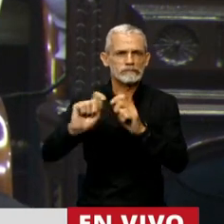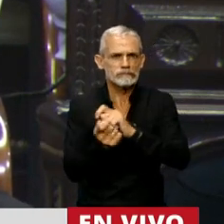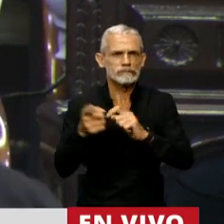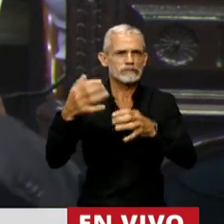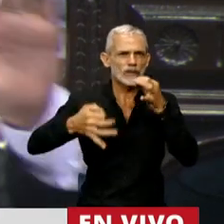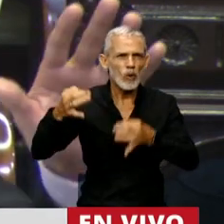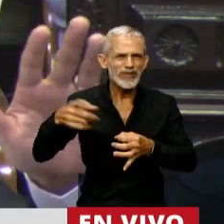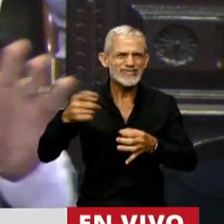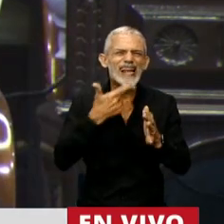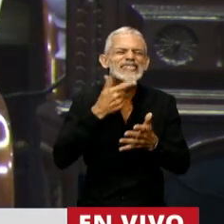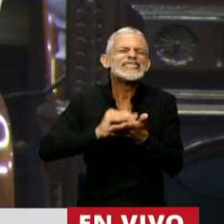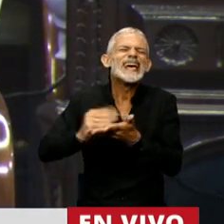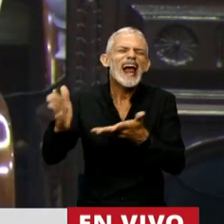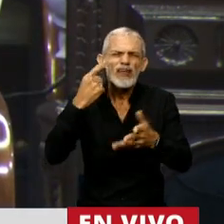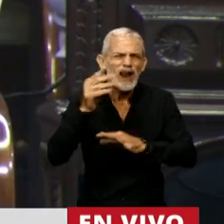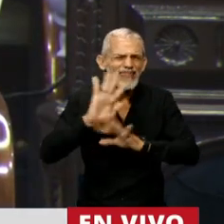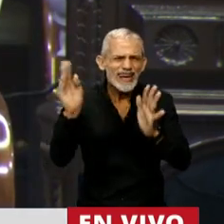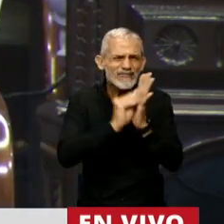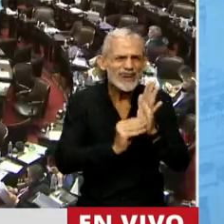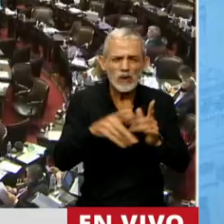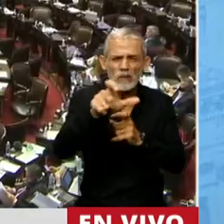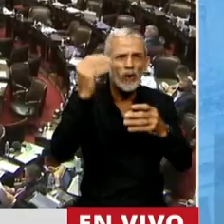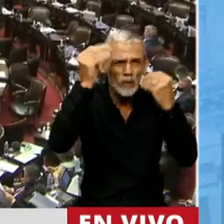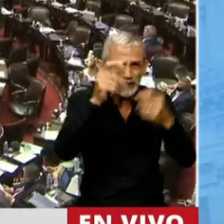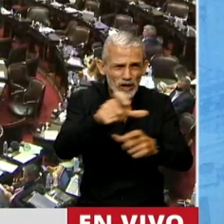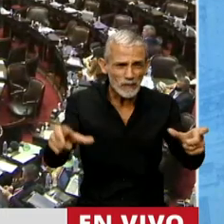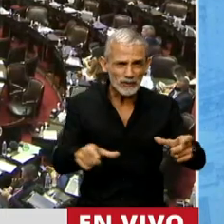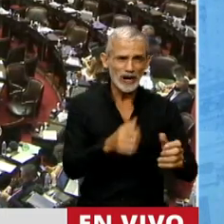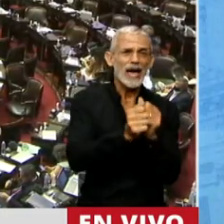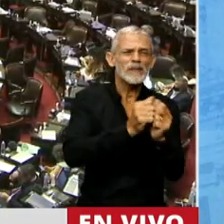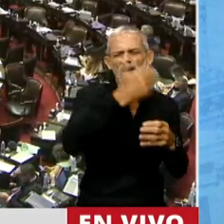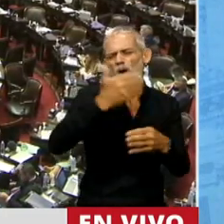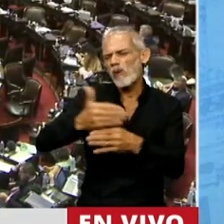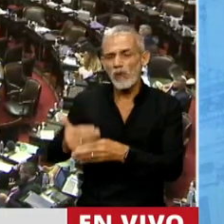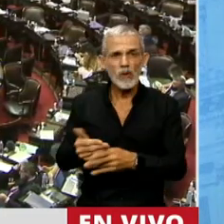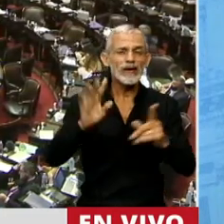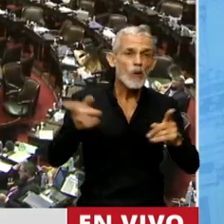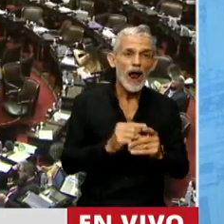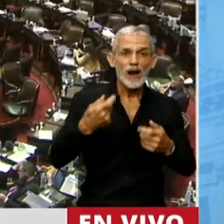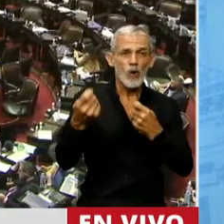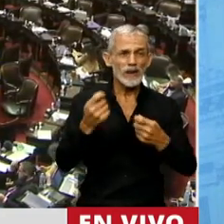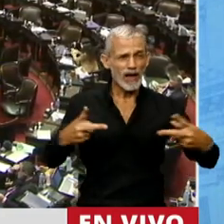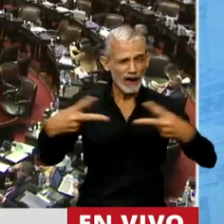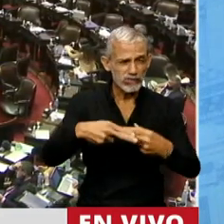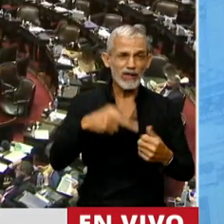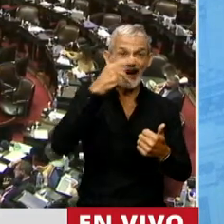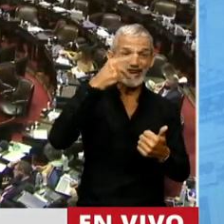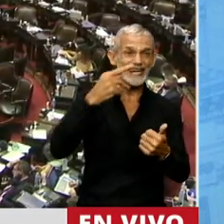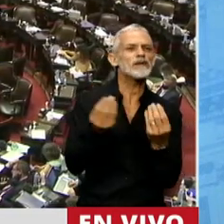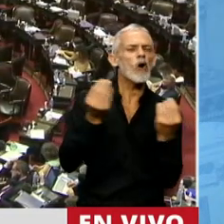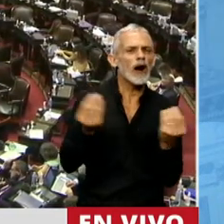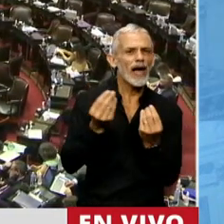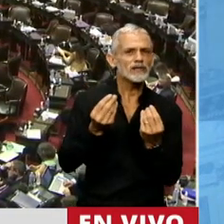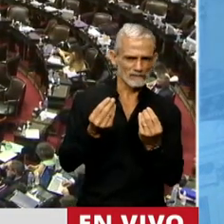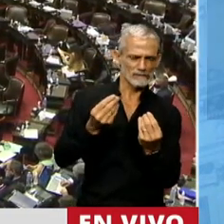al Senado que nada tiene que ver con la agenda de la gente. Mientras las pymes de todo el país cierran, ajustan jubilados, el kirchnerismo se dedica